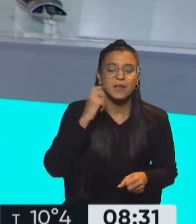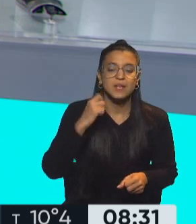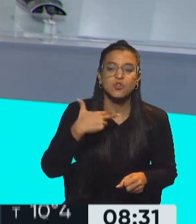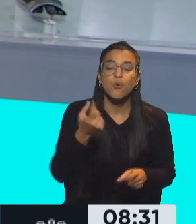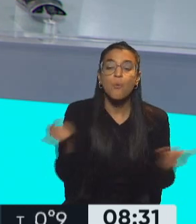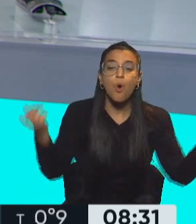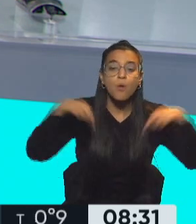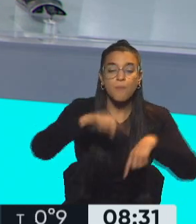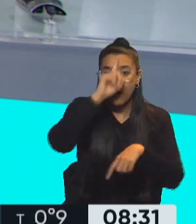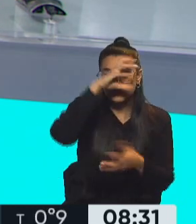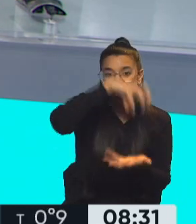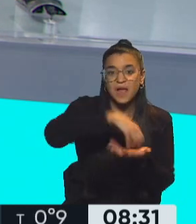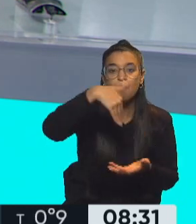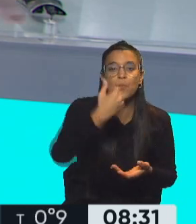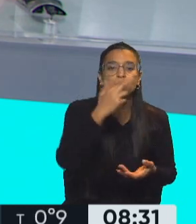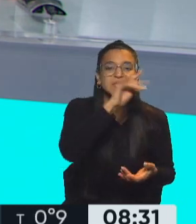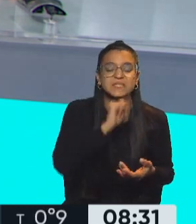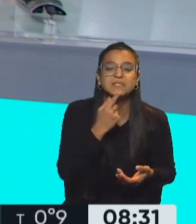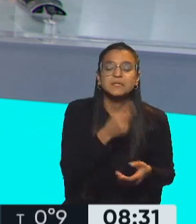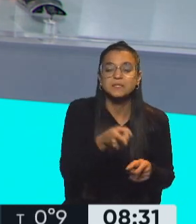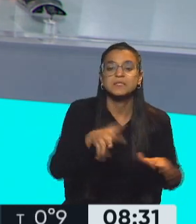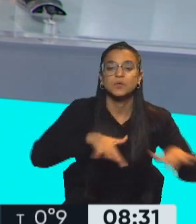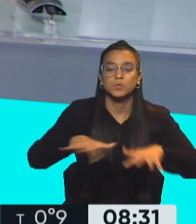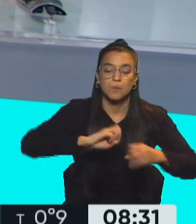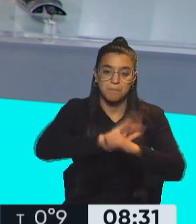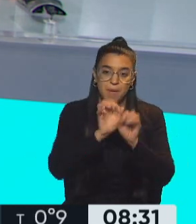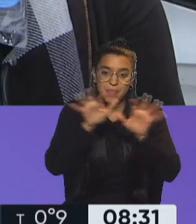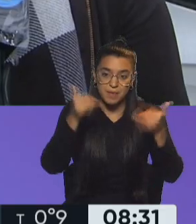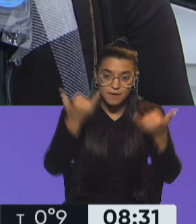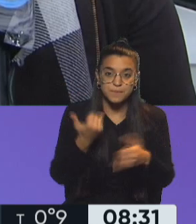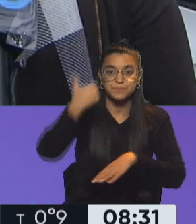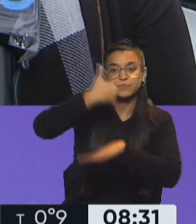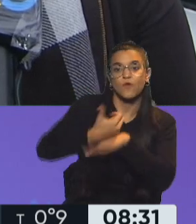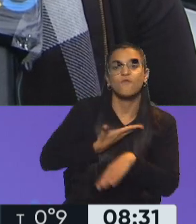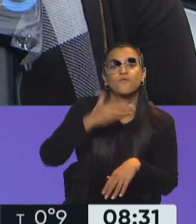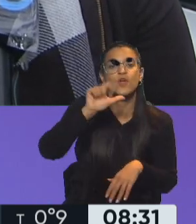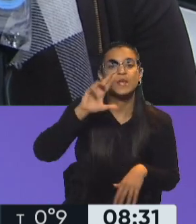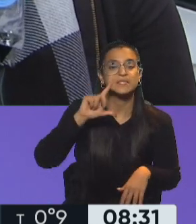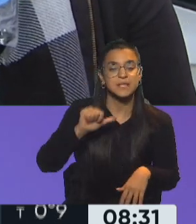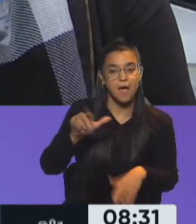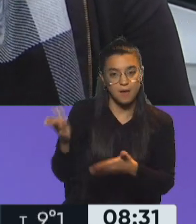Volvemos rápidamente al Hospital Muñiz a propósito de la situación de pandemia que estamos atravesando. Allí está Florencia Rodríguez. Florencia.